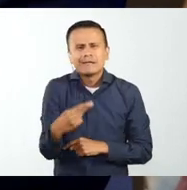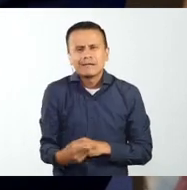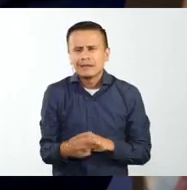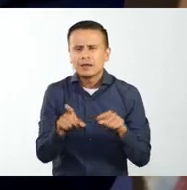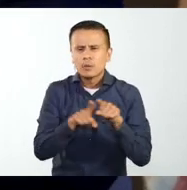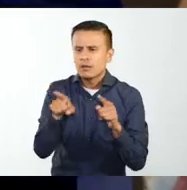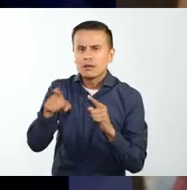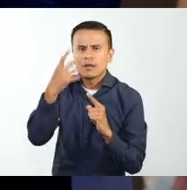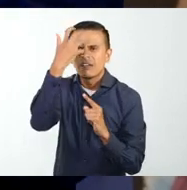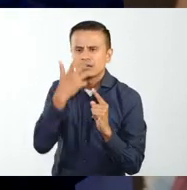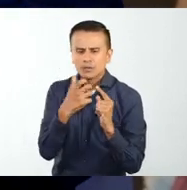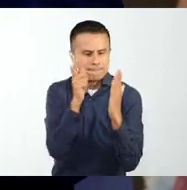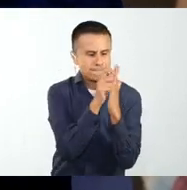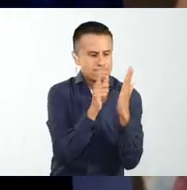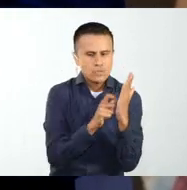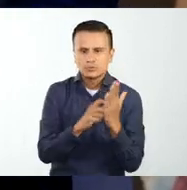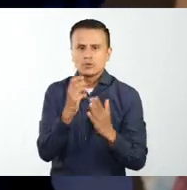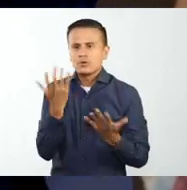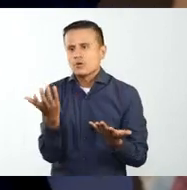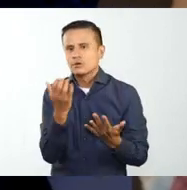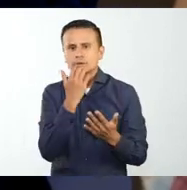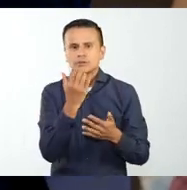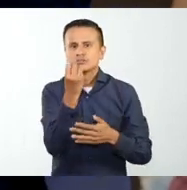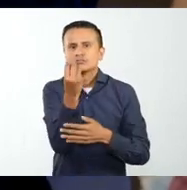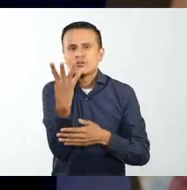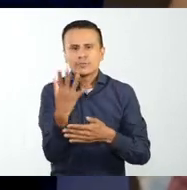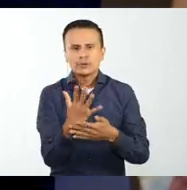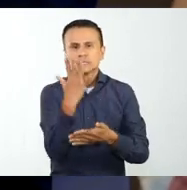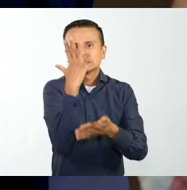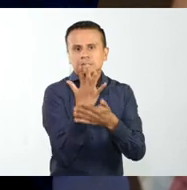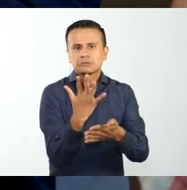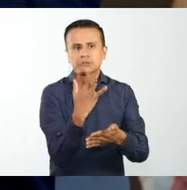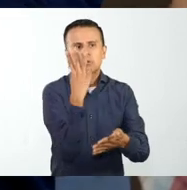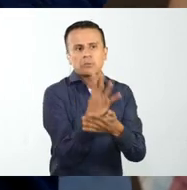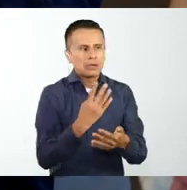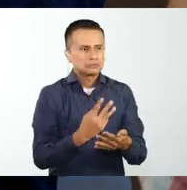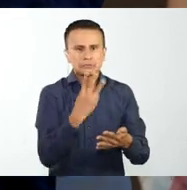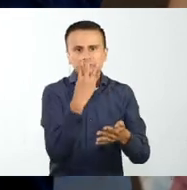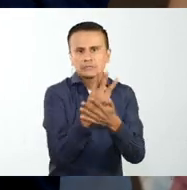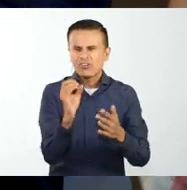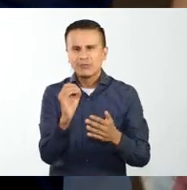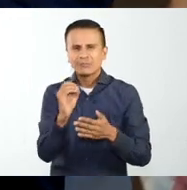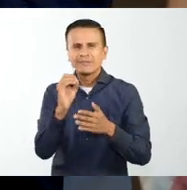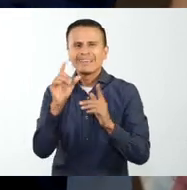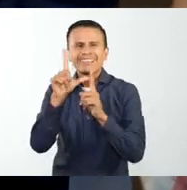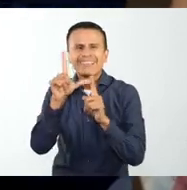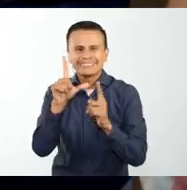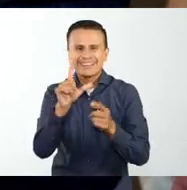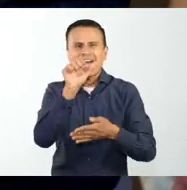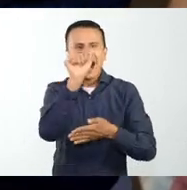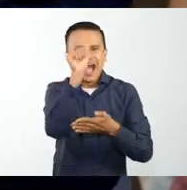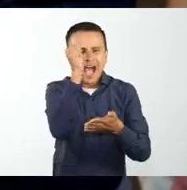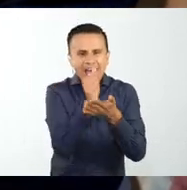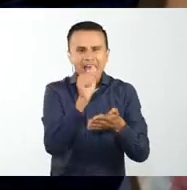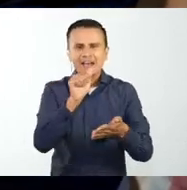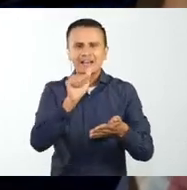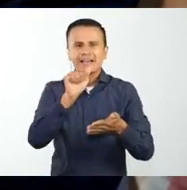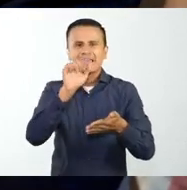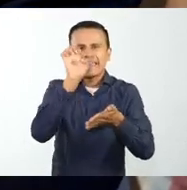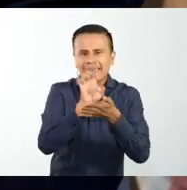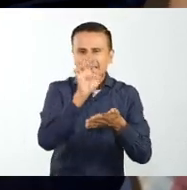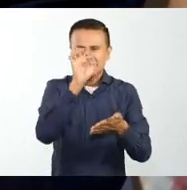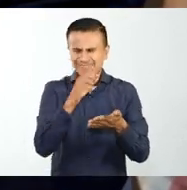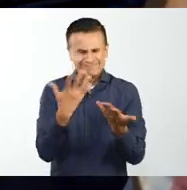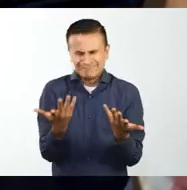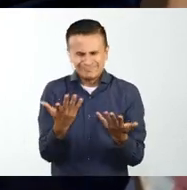de la práctica clásica de poner puntos, de clasificar a las personas con números o con letras, para